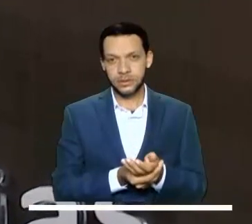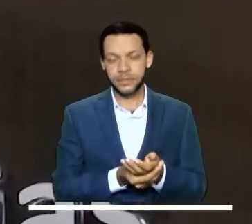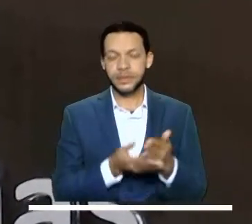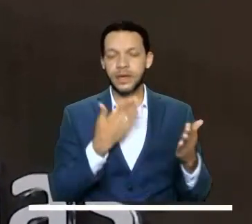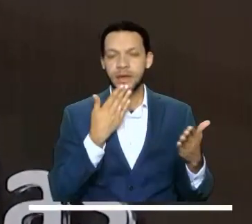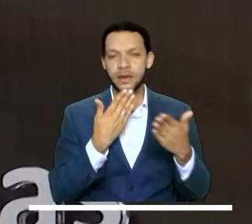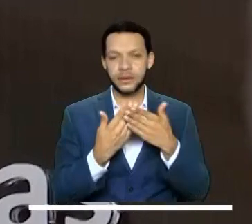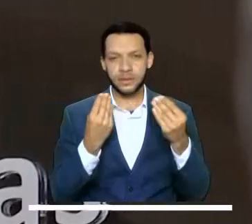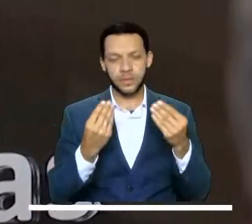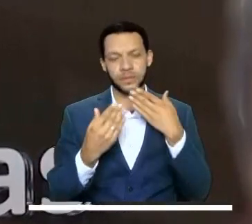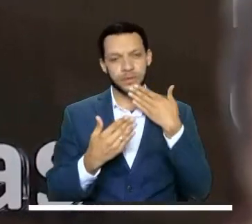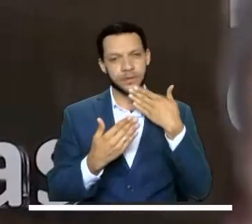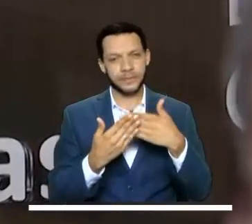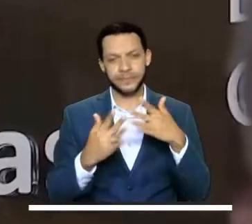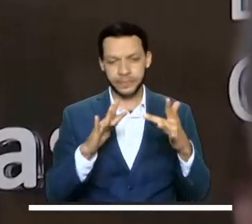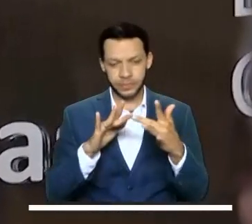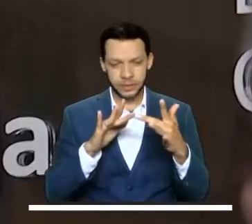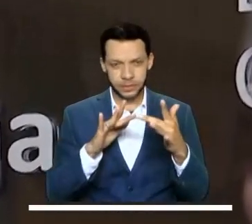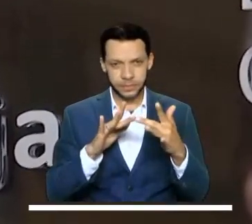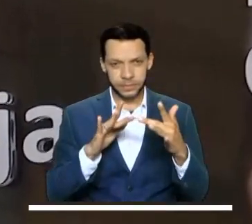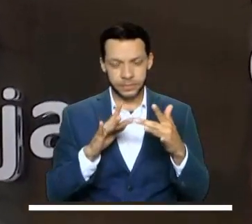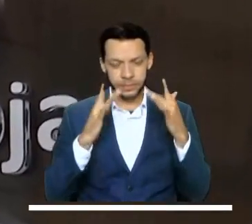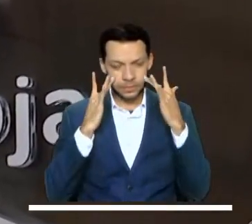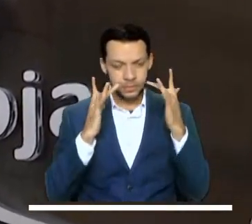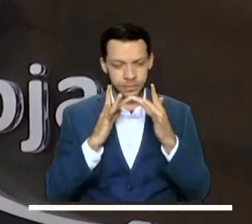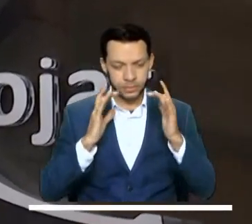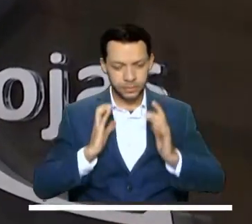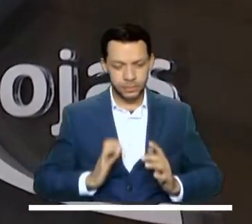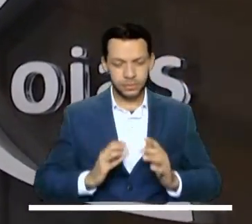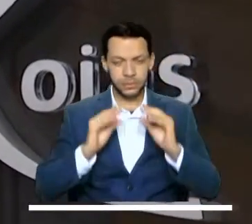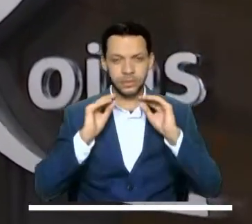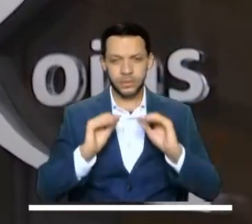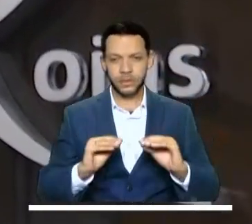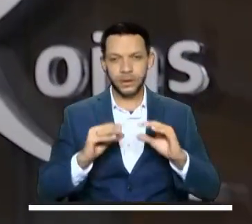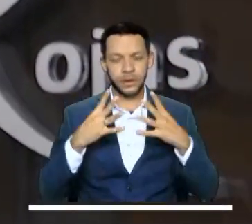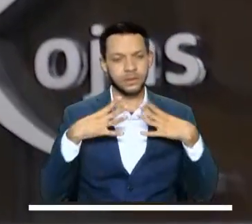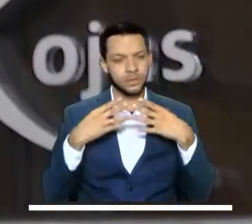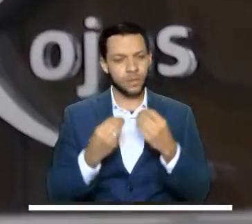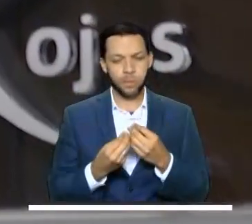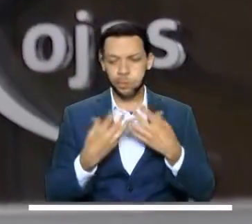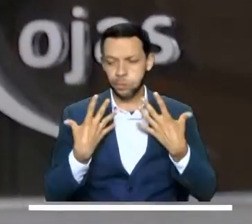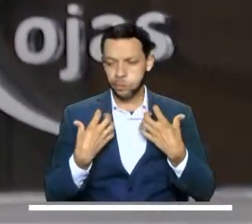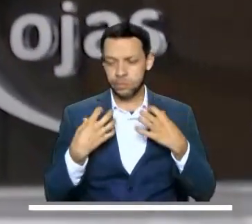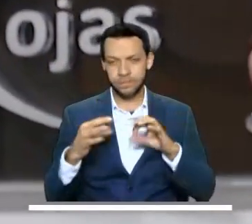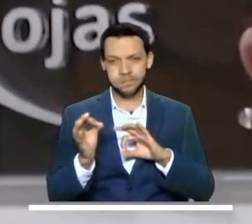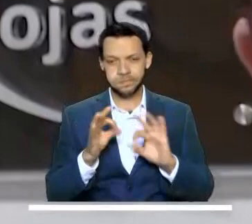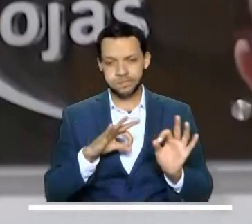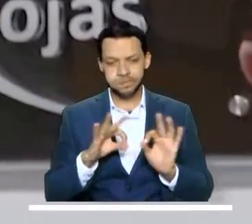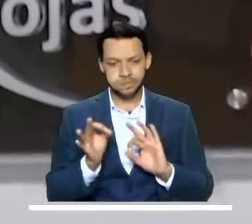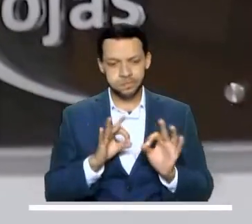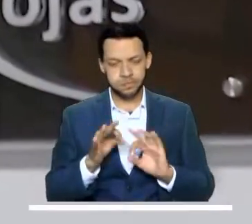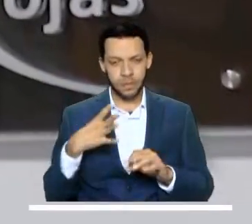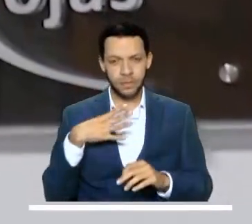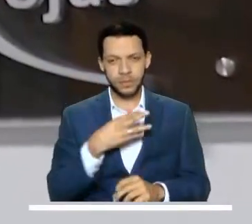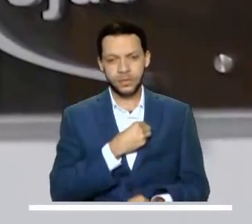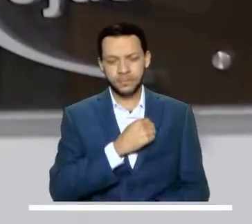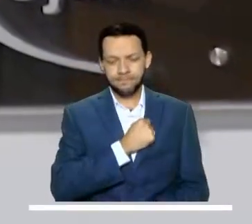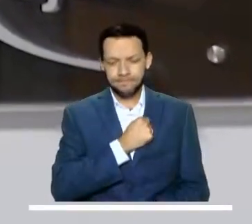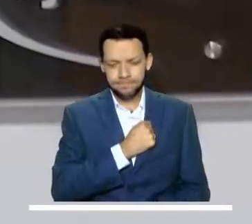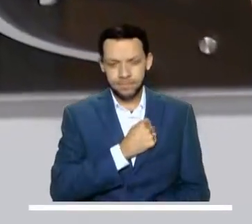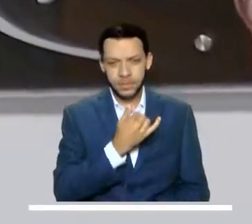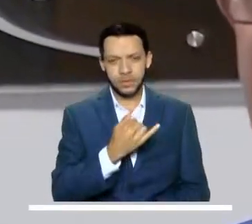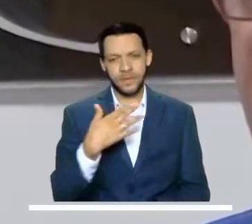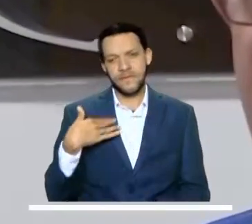Muchas gracias por estar nuevamente con nosotros en una nueva edición de Conexión Vital, un programa de prevención y educación en salud. Para mí es motivo de mucha